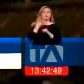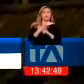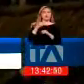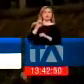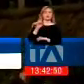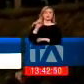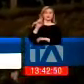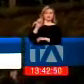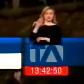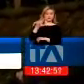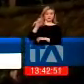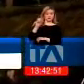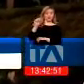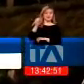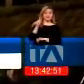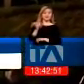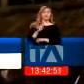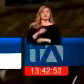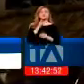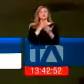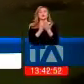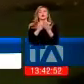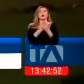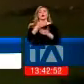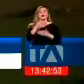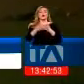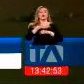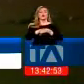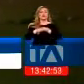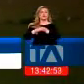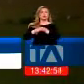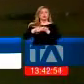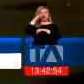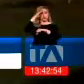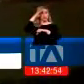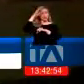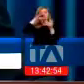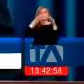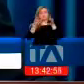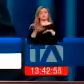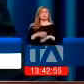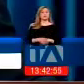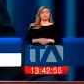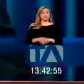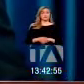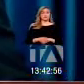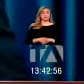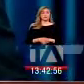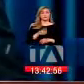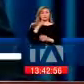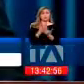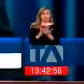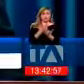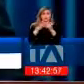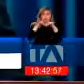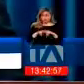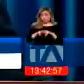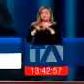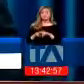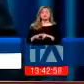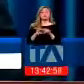de los oficiales que están procesados por la muerte del policía Froilán Jiménez. Las pruebas para esto, de verificación,